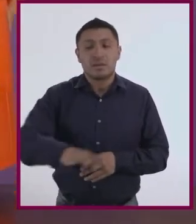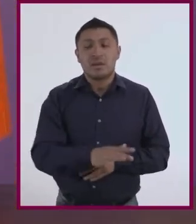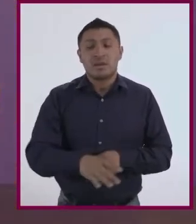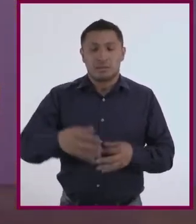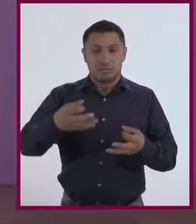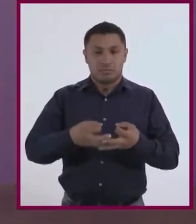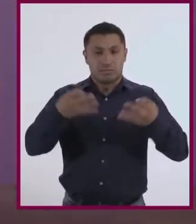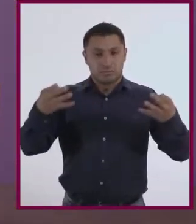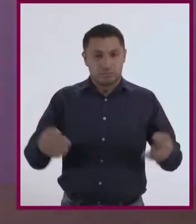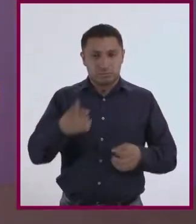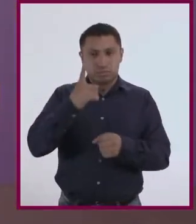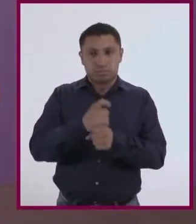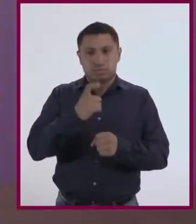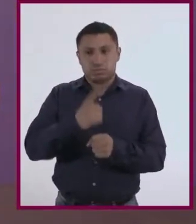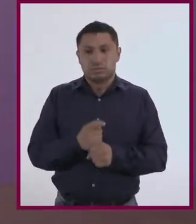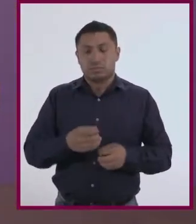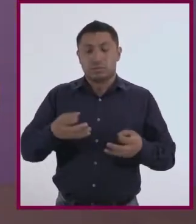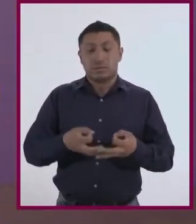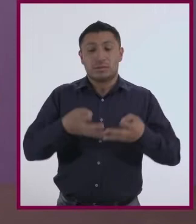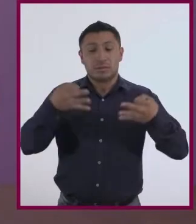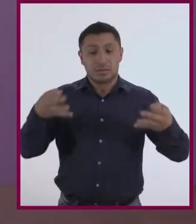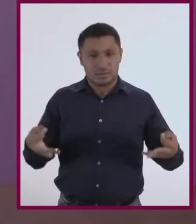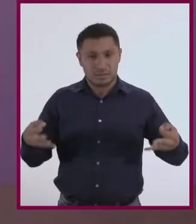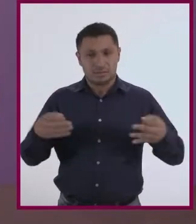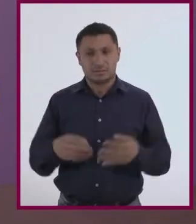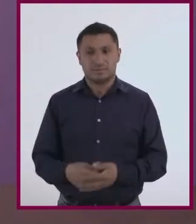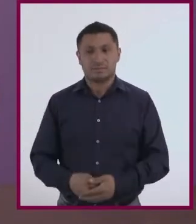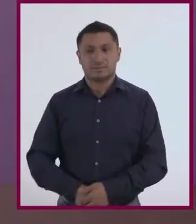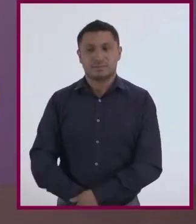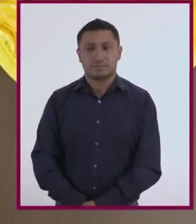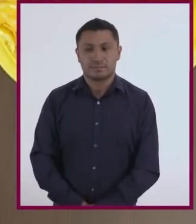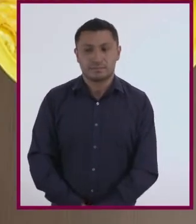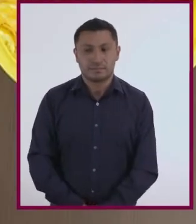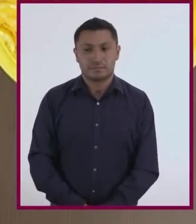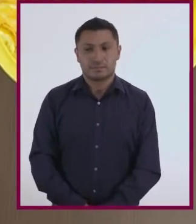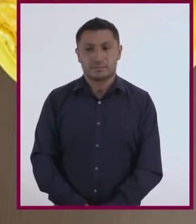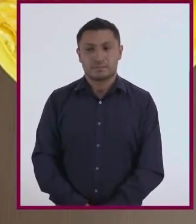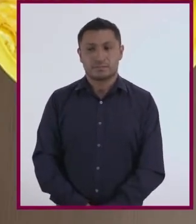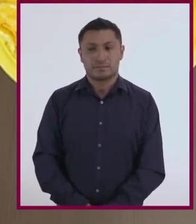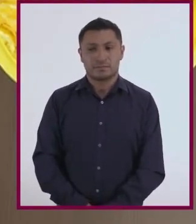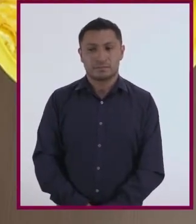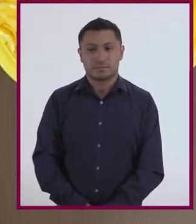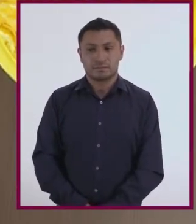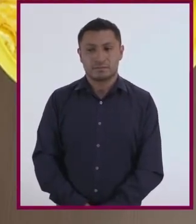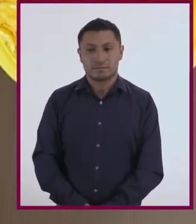con tierra. La primera capa que vamos a agregar va a ser con la tierra.